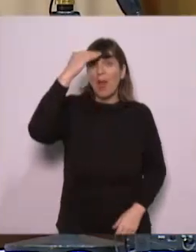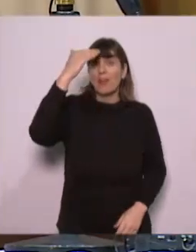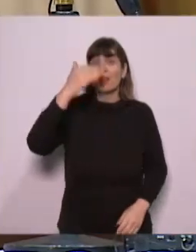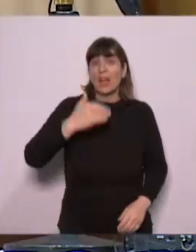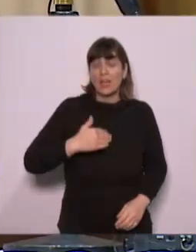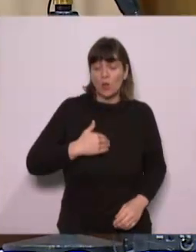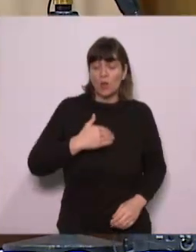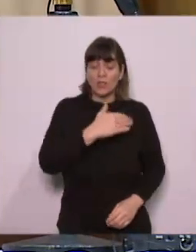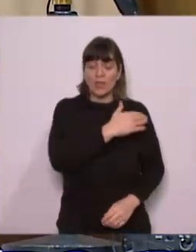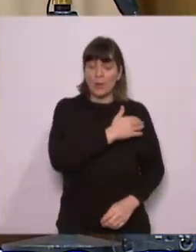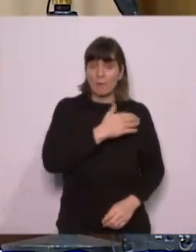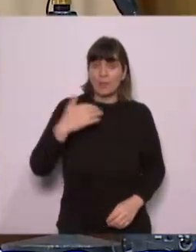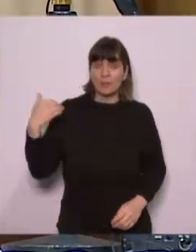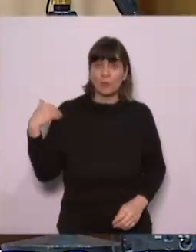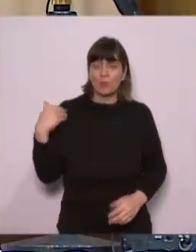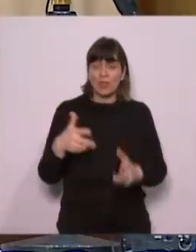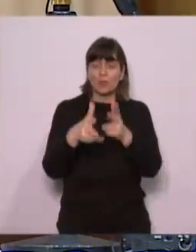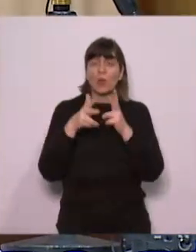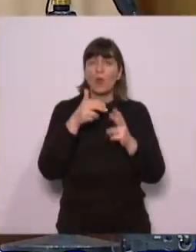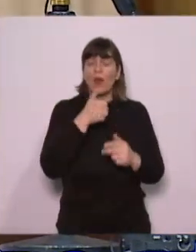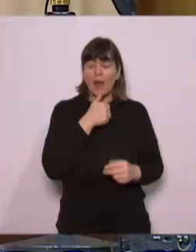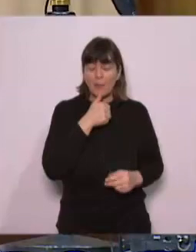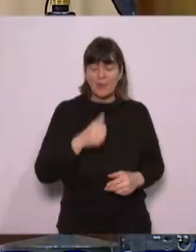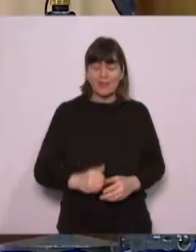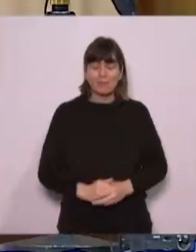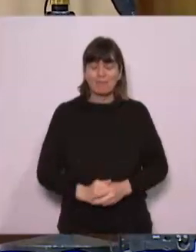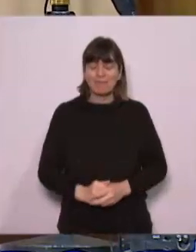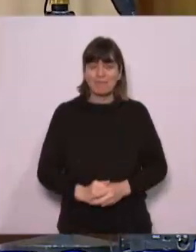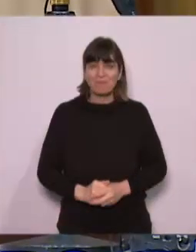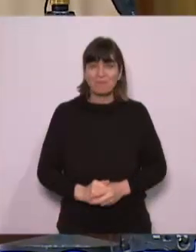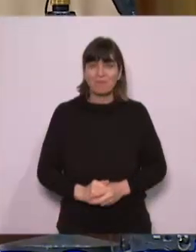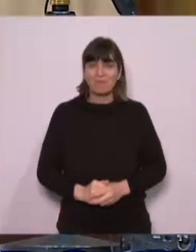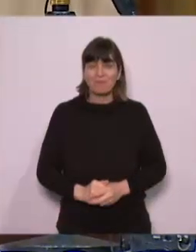En el nombre del Padre, del Hijo, del Espíritu Santo.